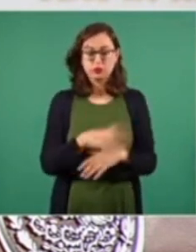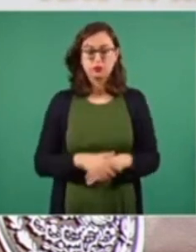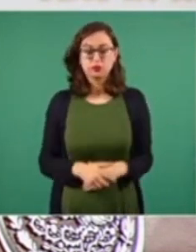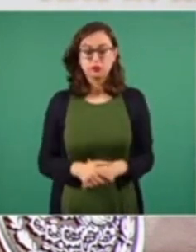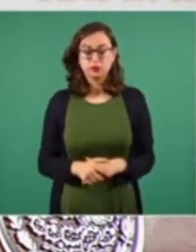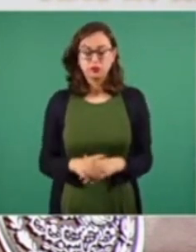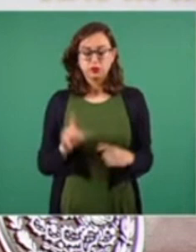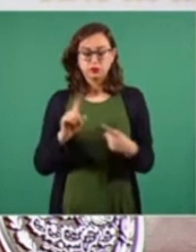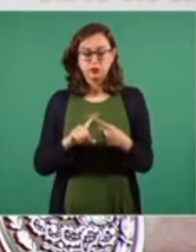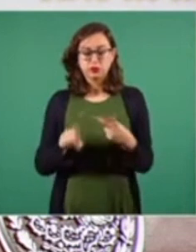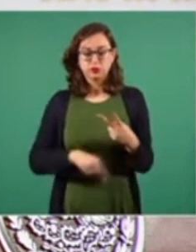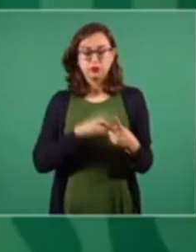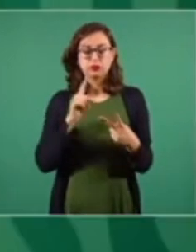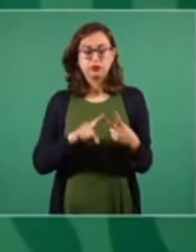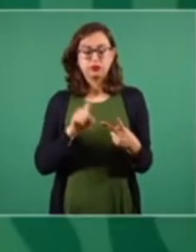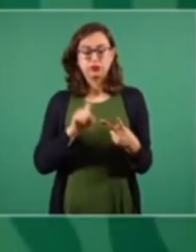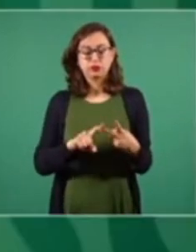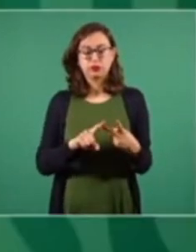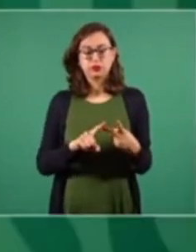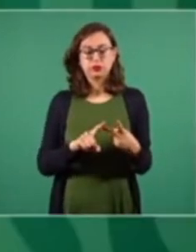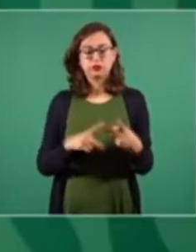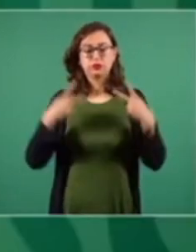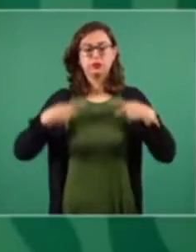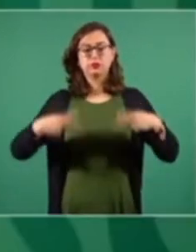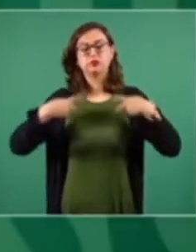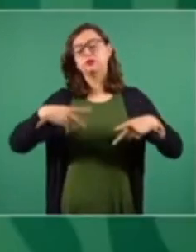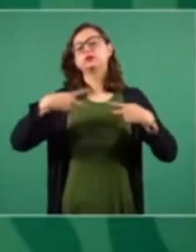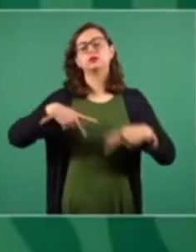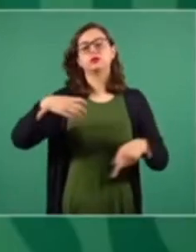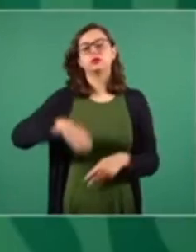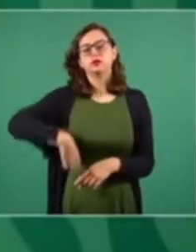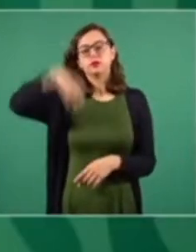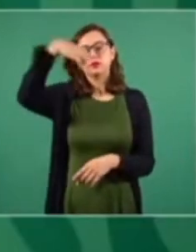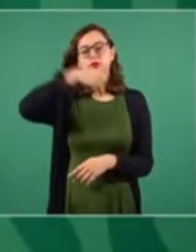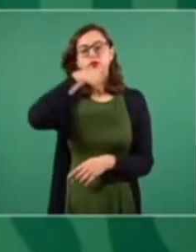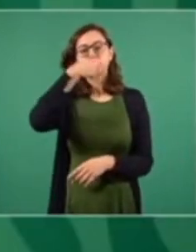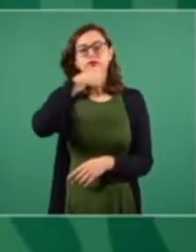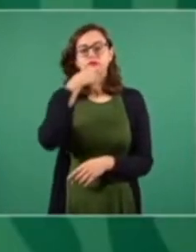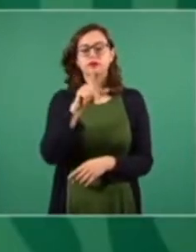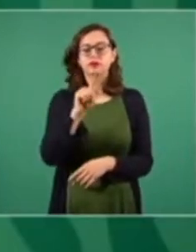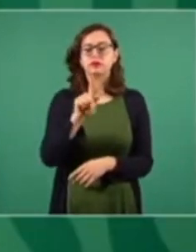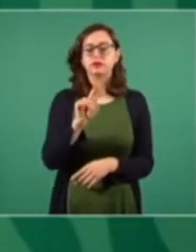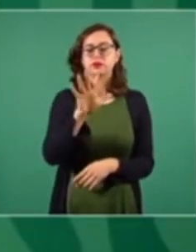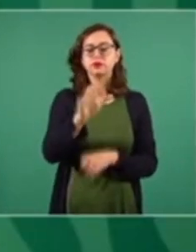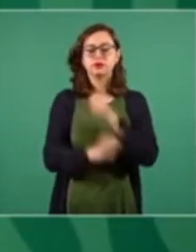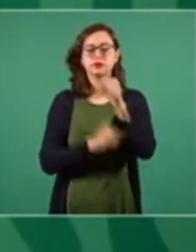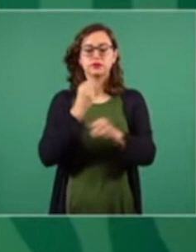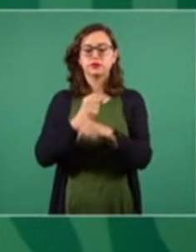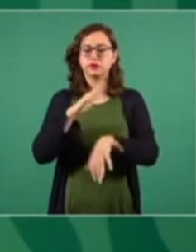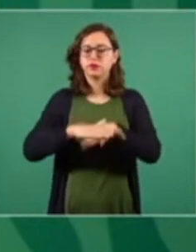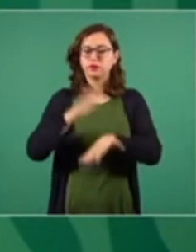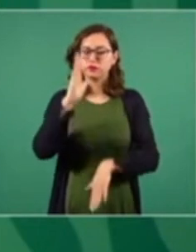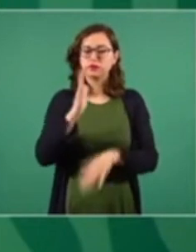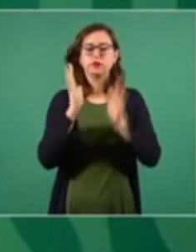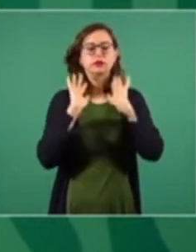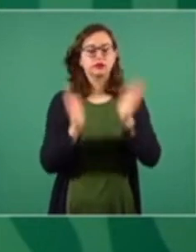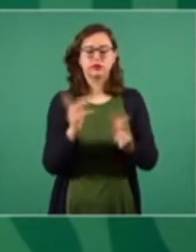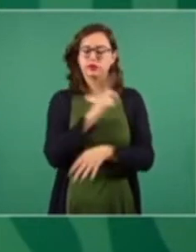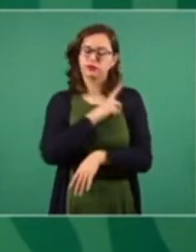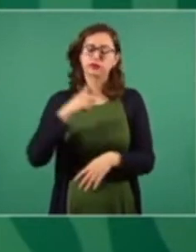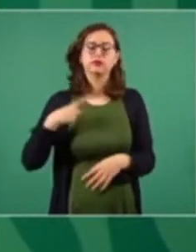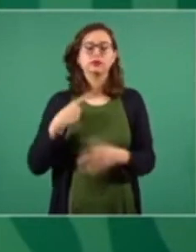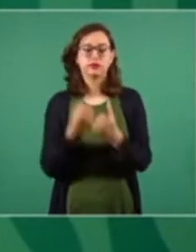Segundo, adultos mayores de 75 años liberados también,